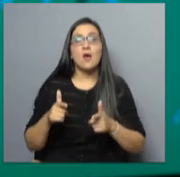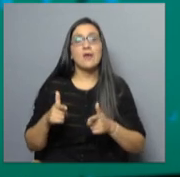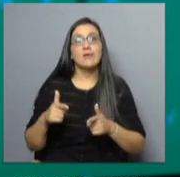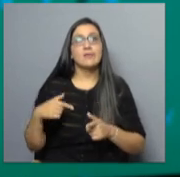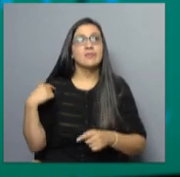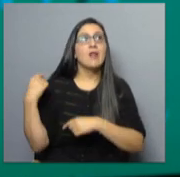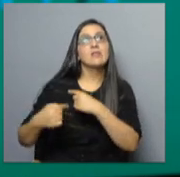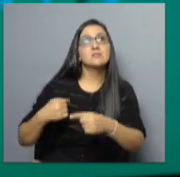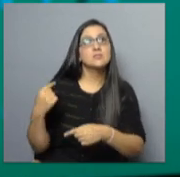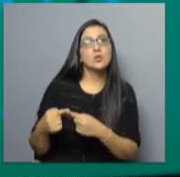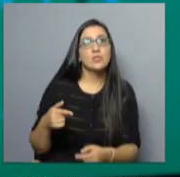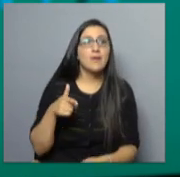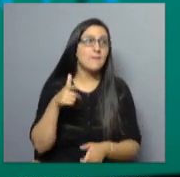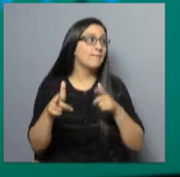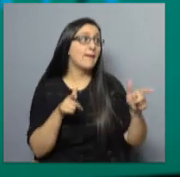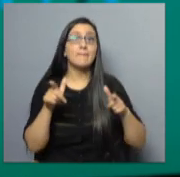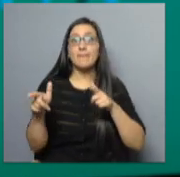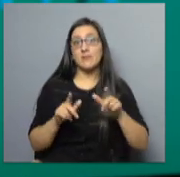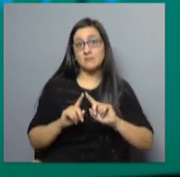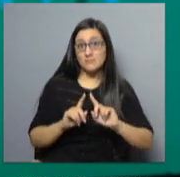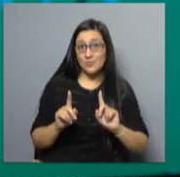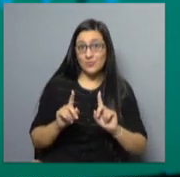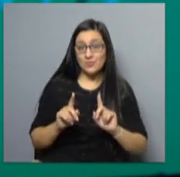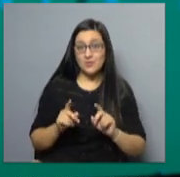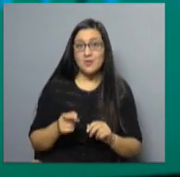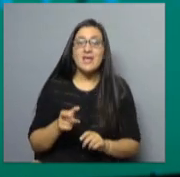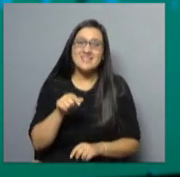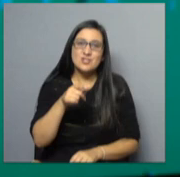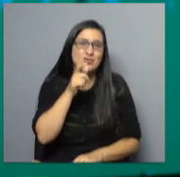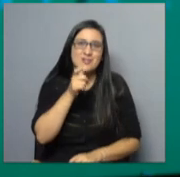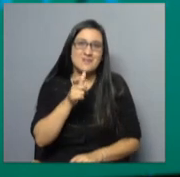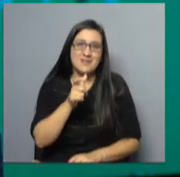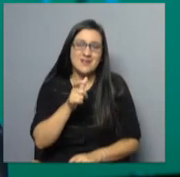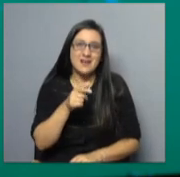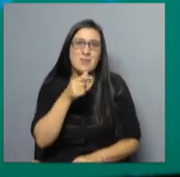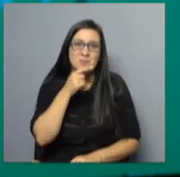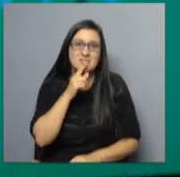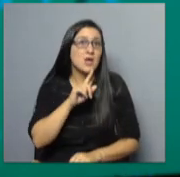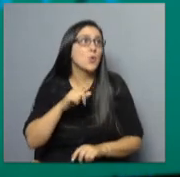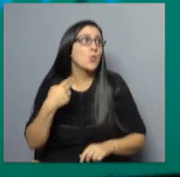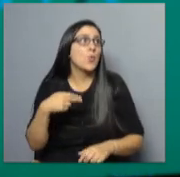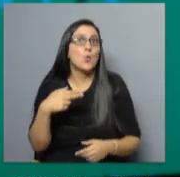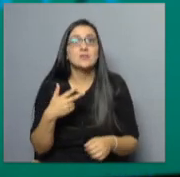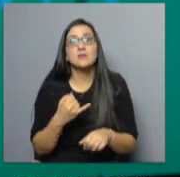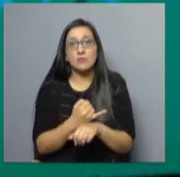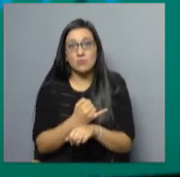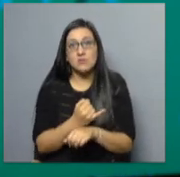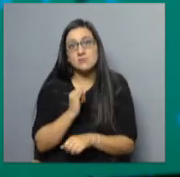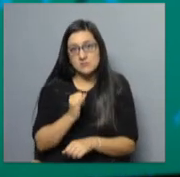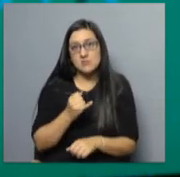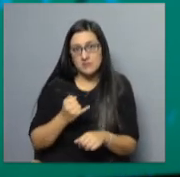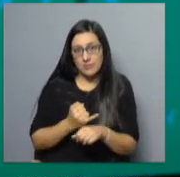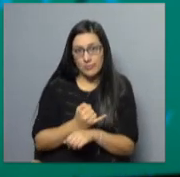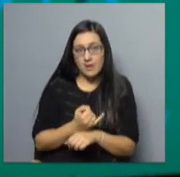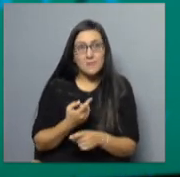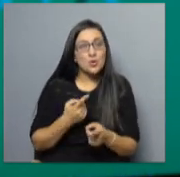fácil no quiere decir que la policía no haya cometido errores y no haya cometido delitos en el ejercicio de sus funciones pero